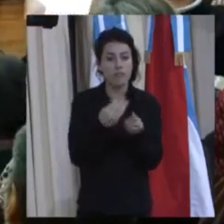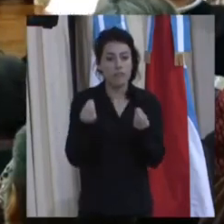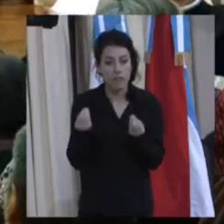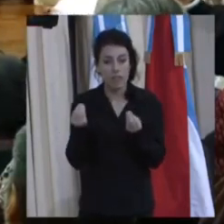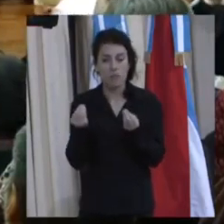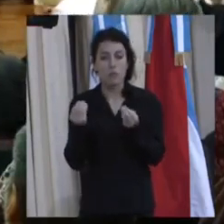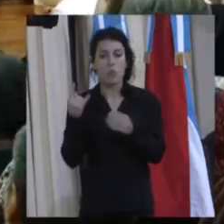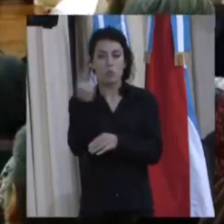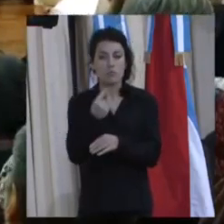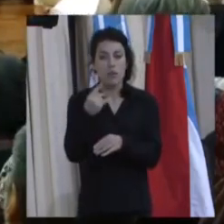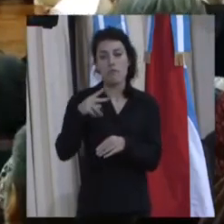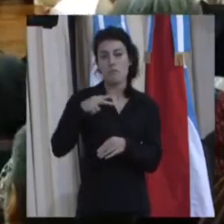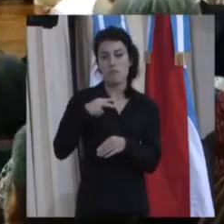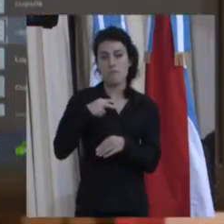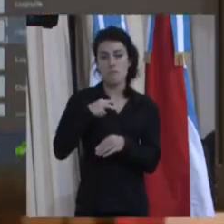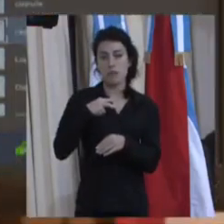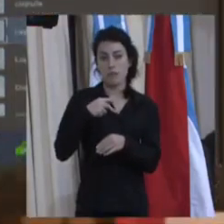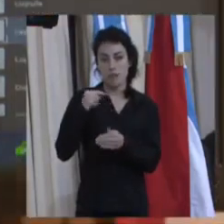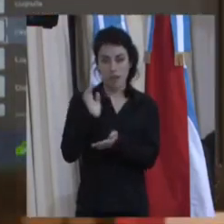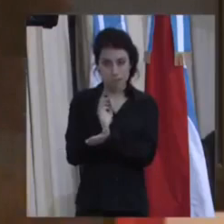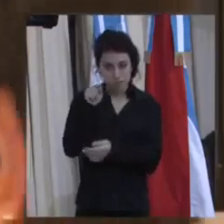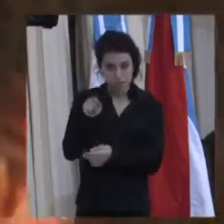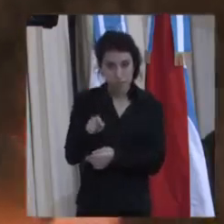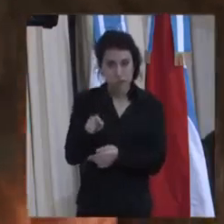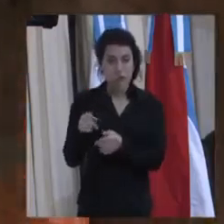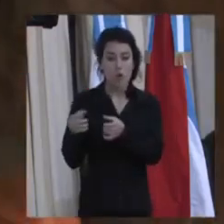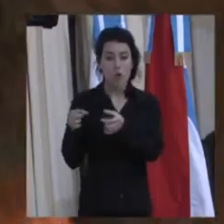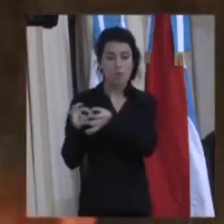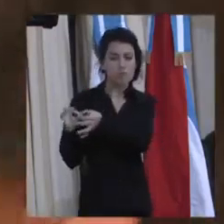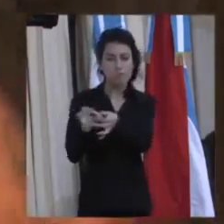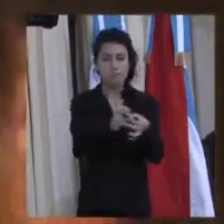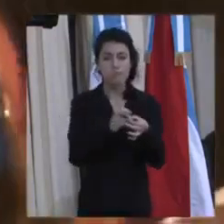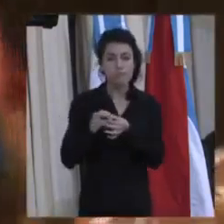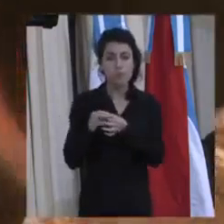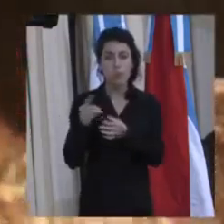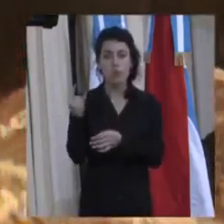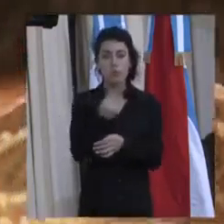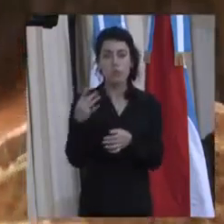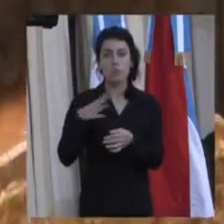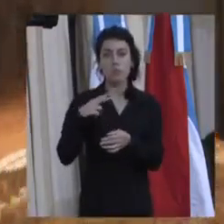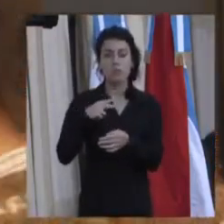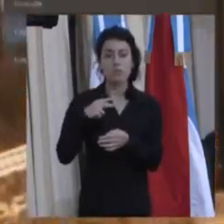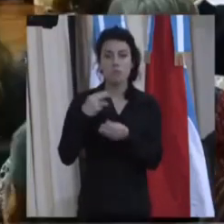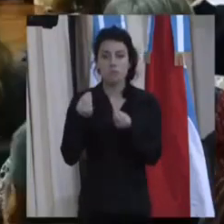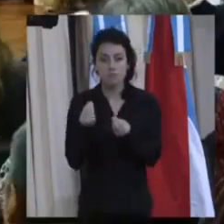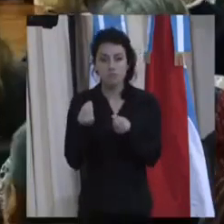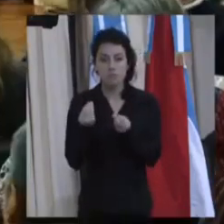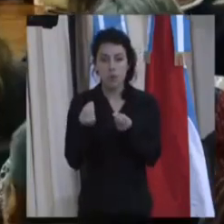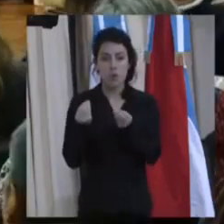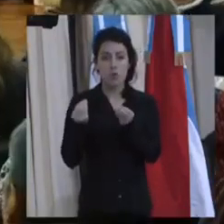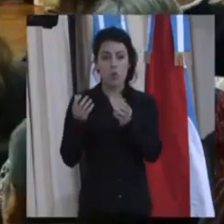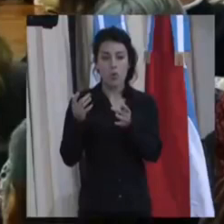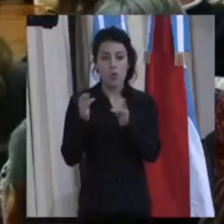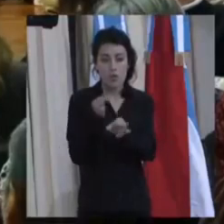universidades privadas. Buena parte de esas instituciones privadas hacen punta en la educación virtual.